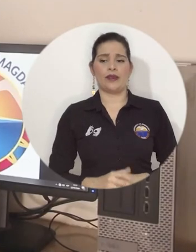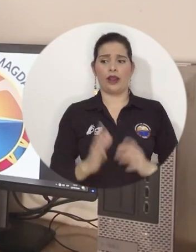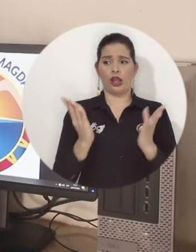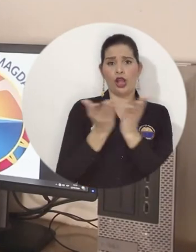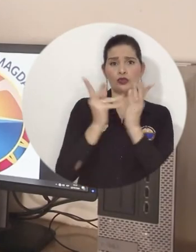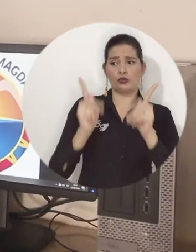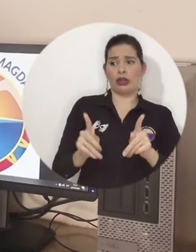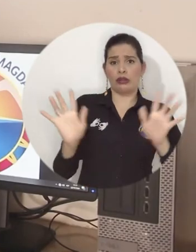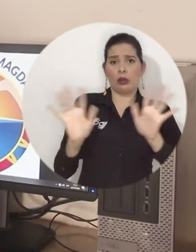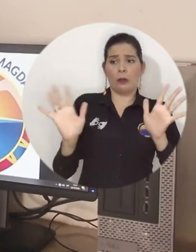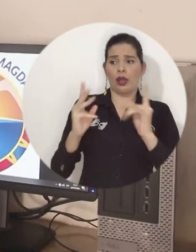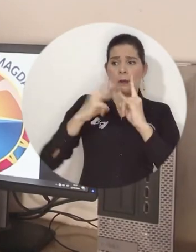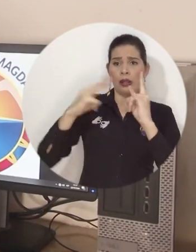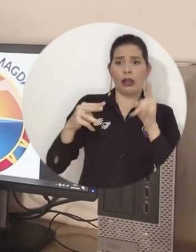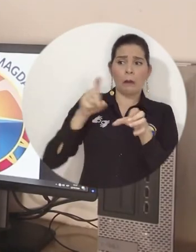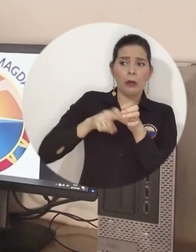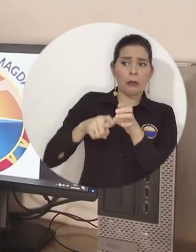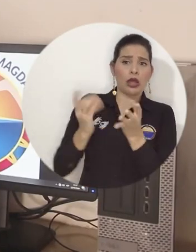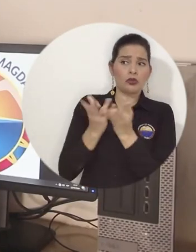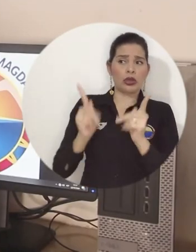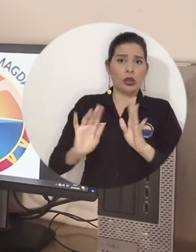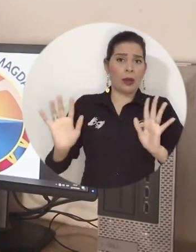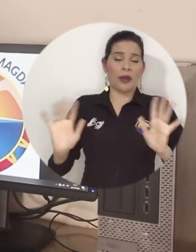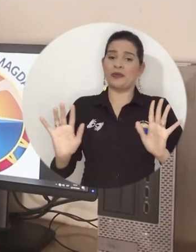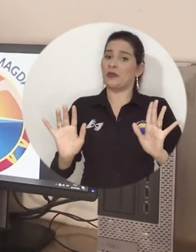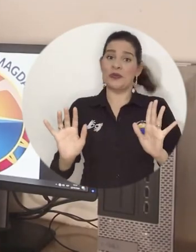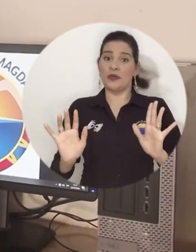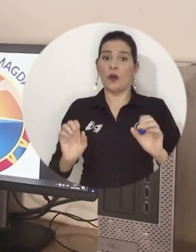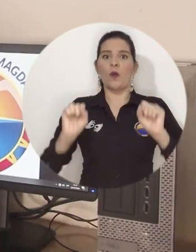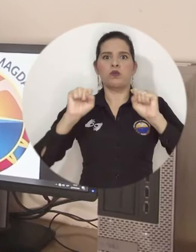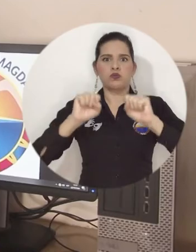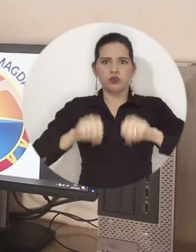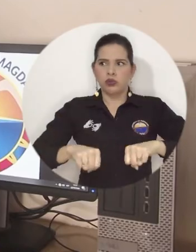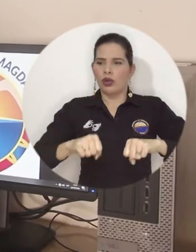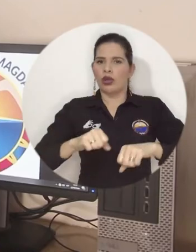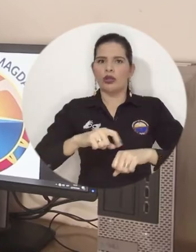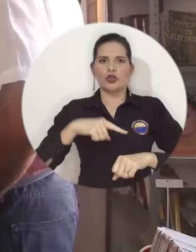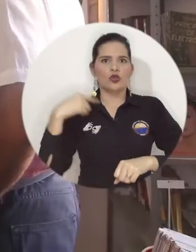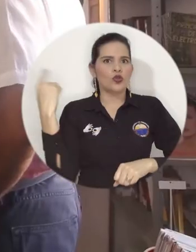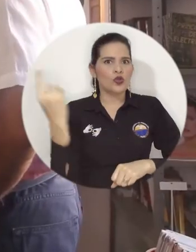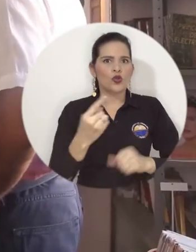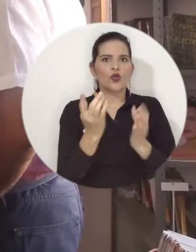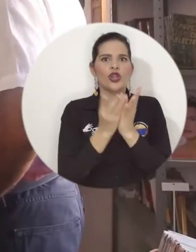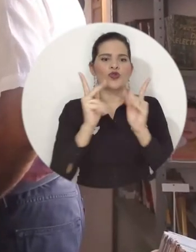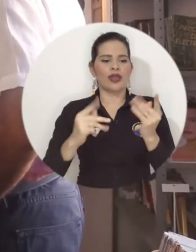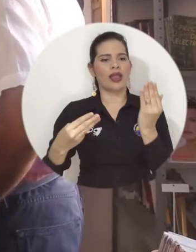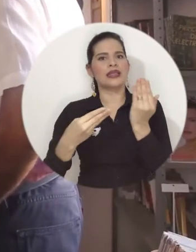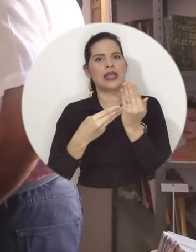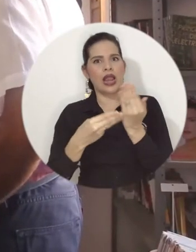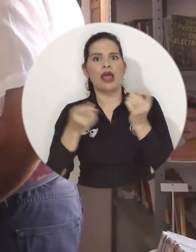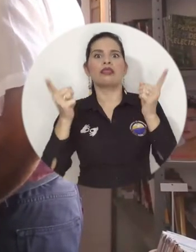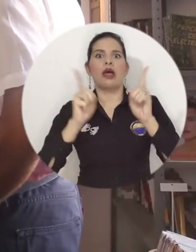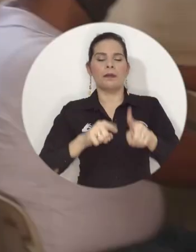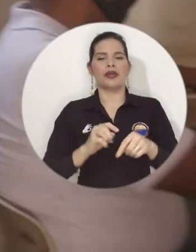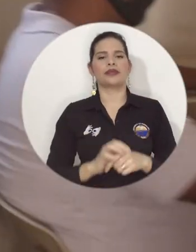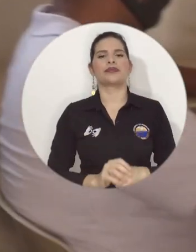SENA tengan acceso directo a la universidad y también puedan ser profesionales.